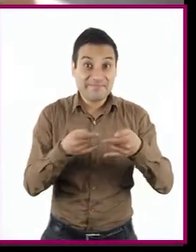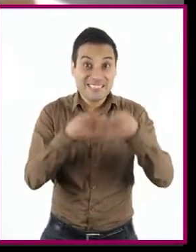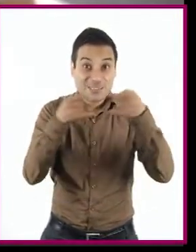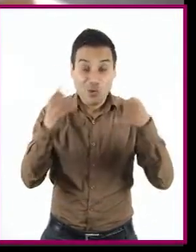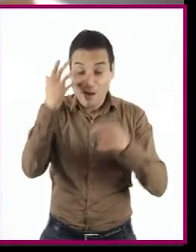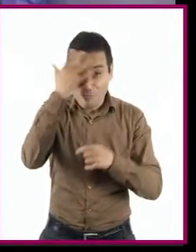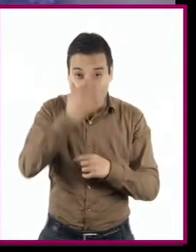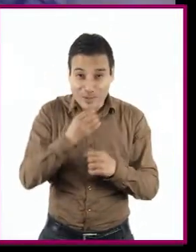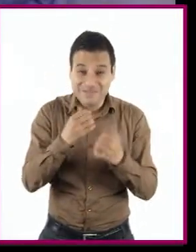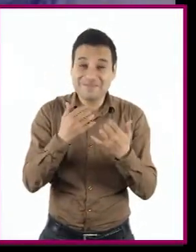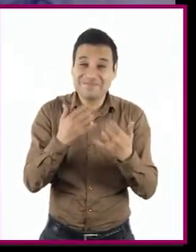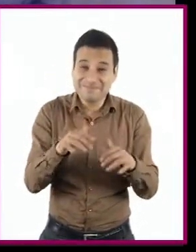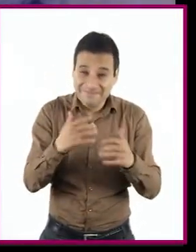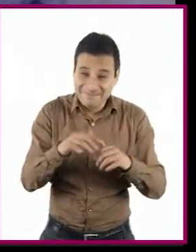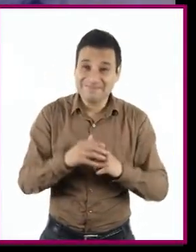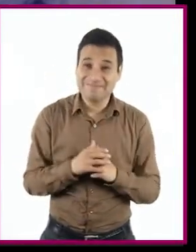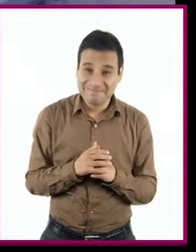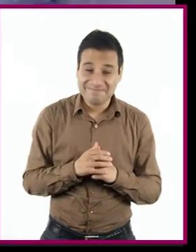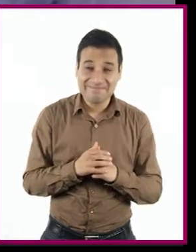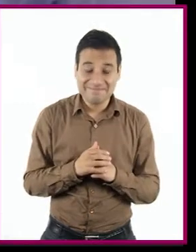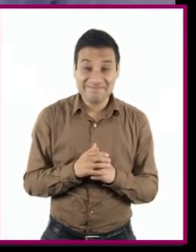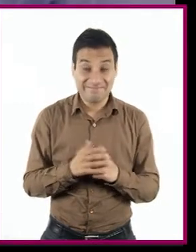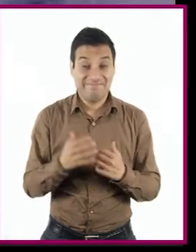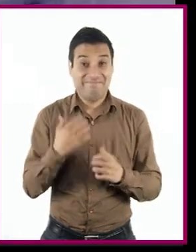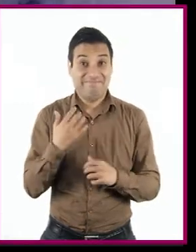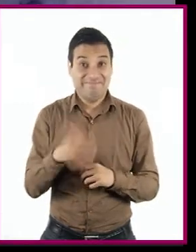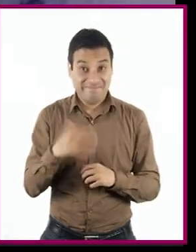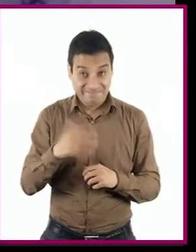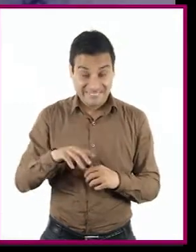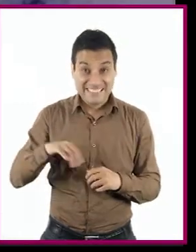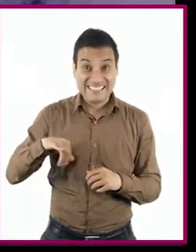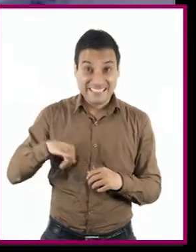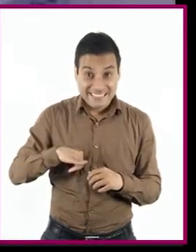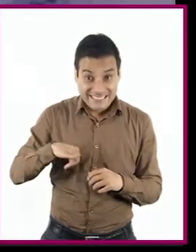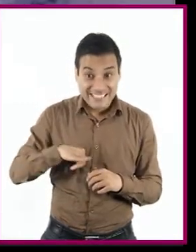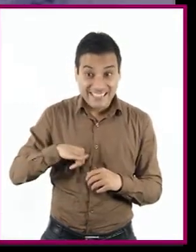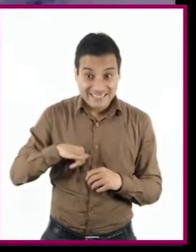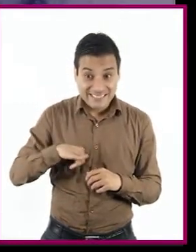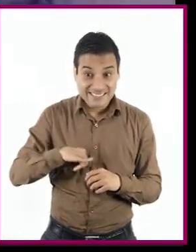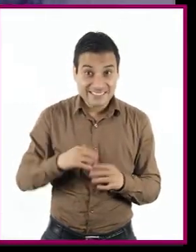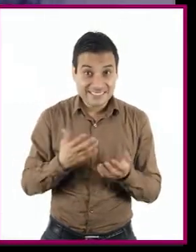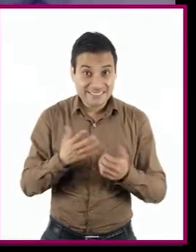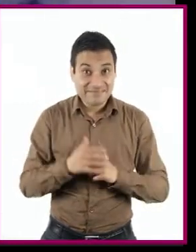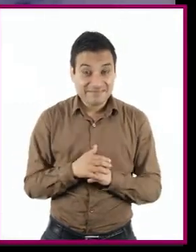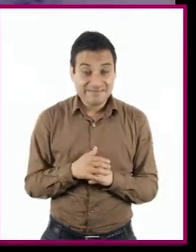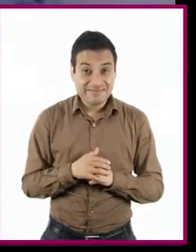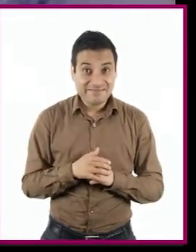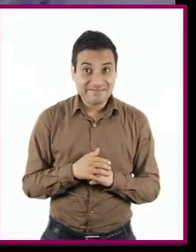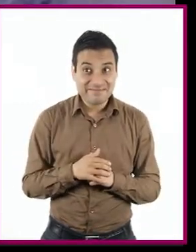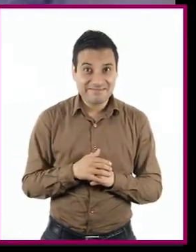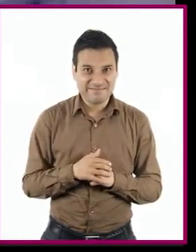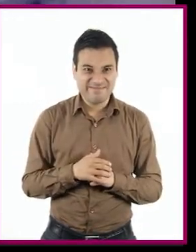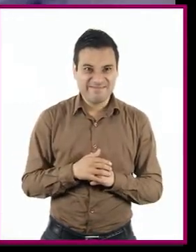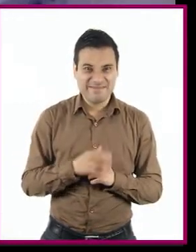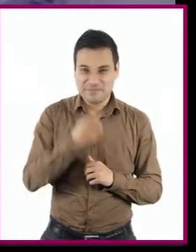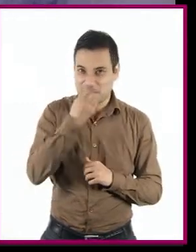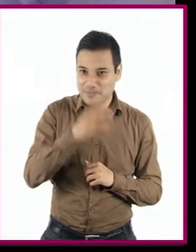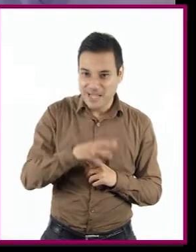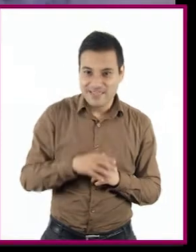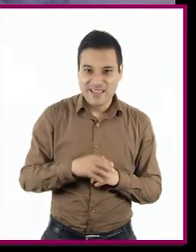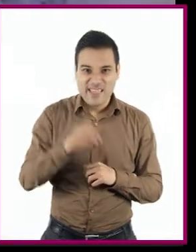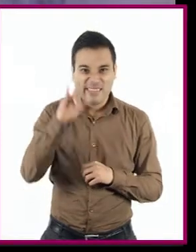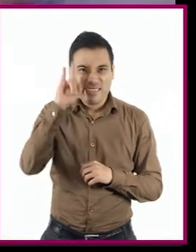que nos estás compartiendo está bastante interesante, toda esta, pues esto de los seres, ¿no?